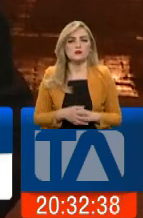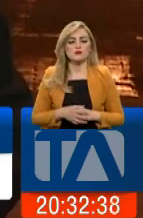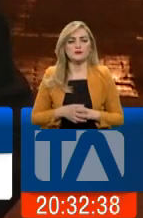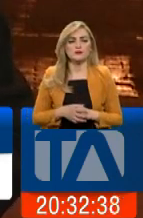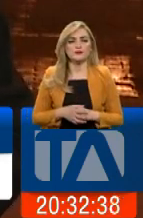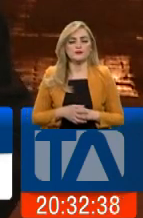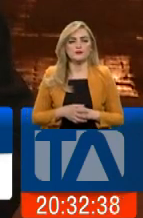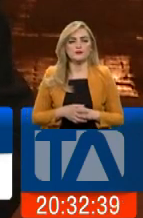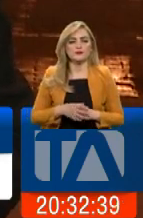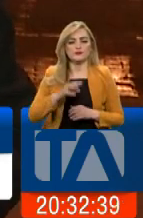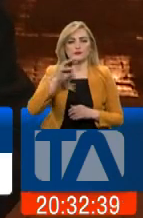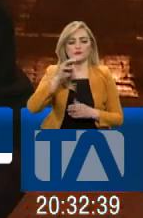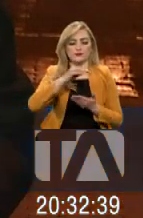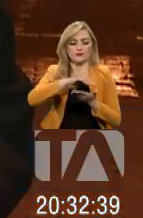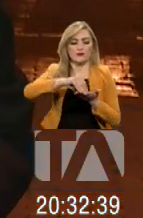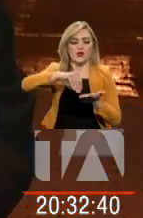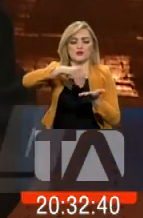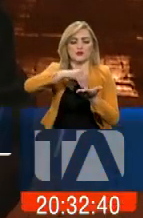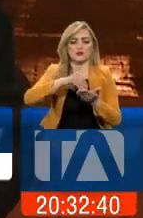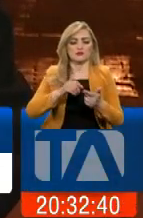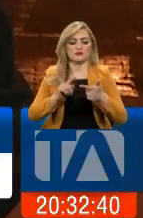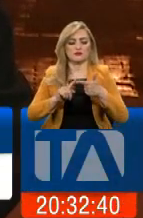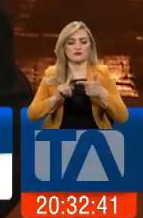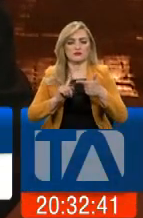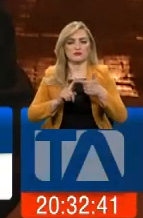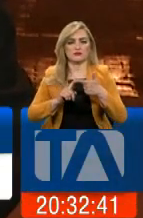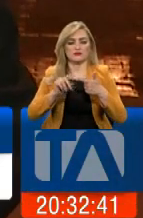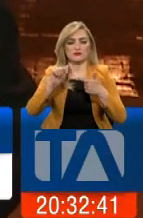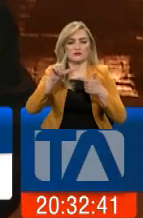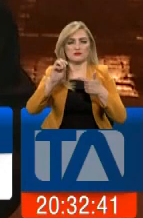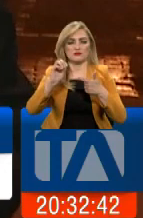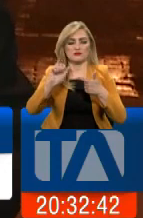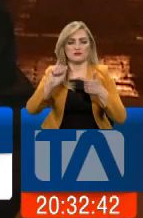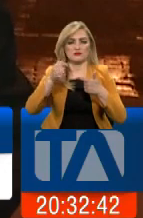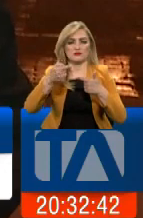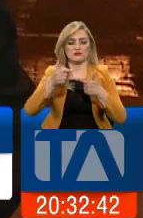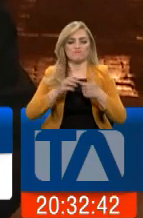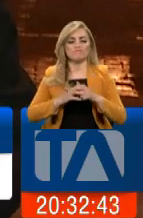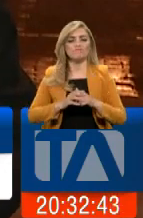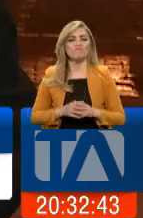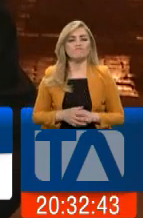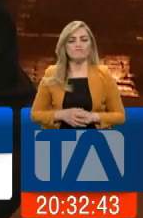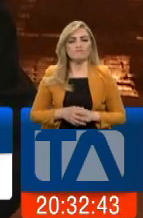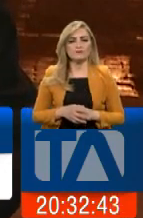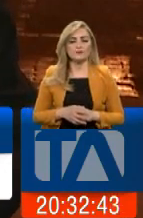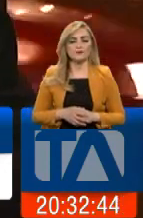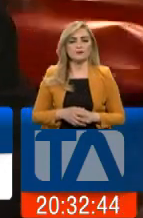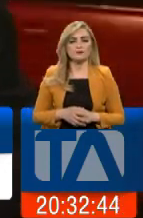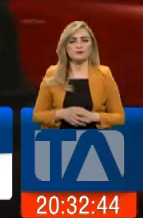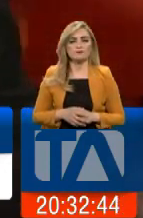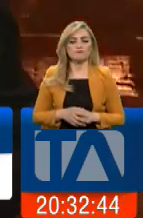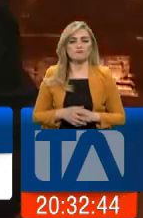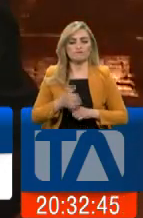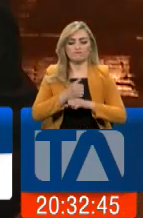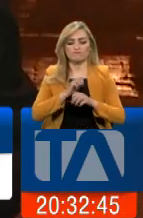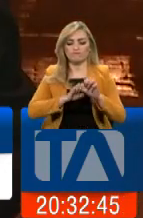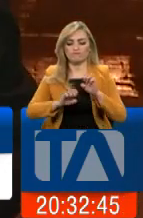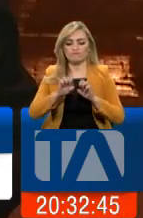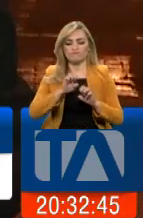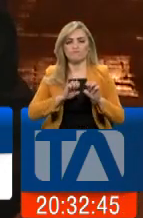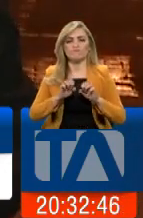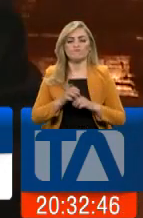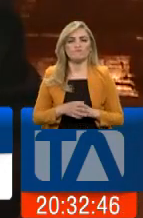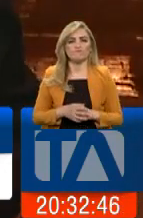cabecera cantonal Machachi, seguido de la parroquia de Aloaj. Las autoridades señalaron que realizarán continuas